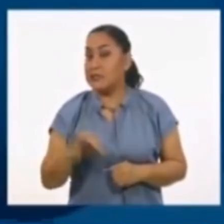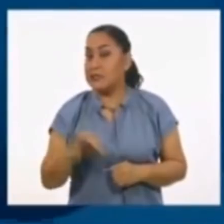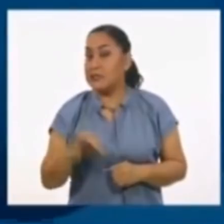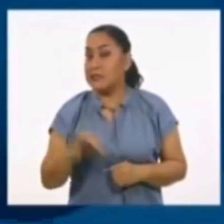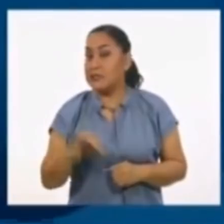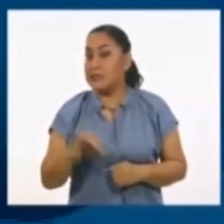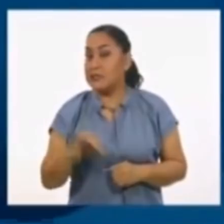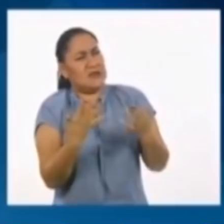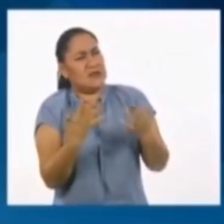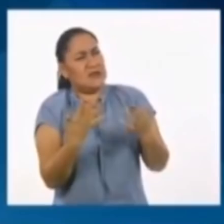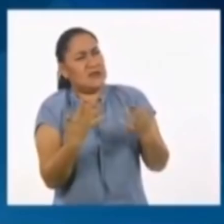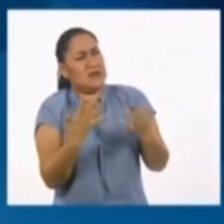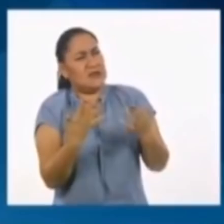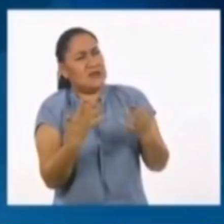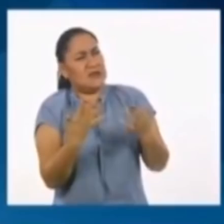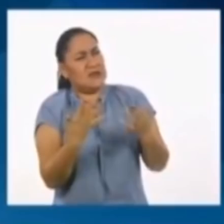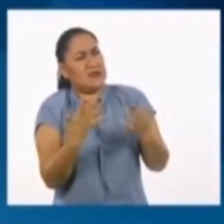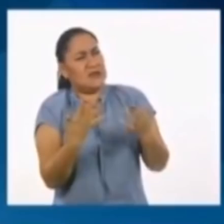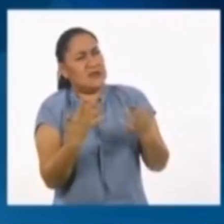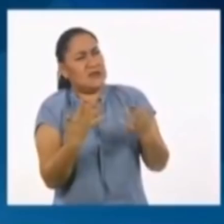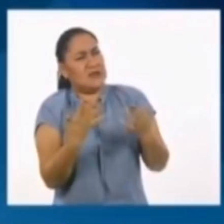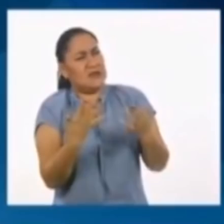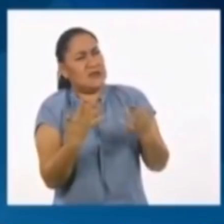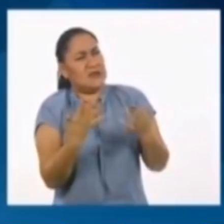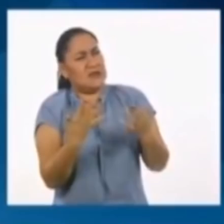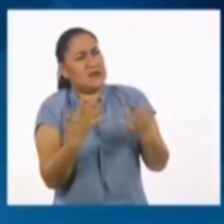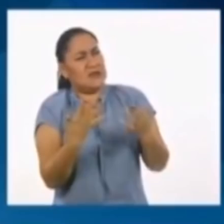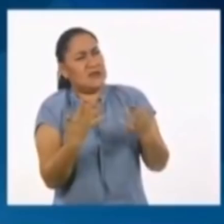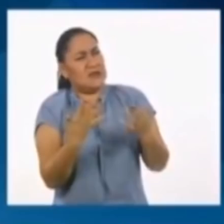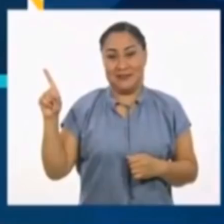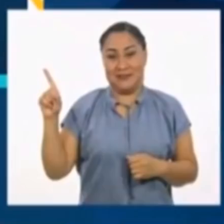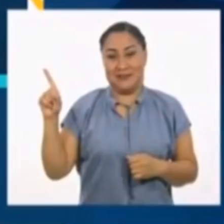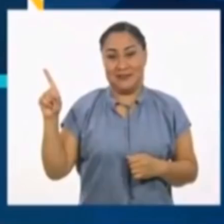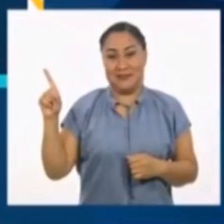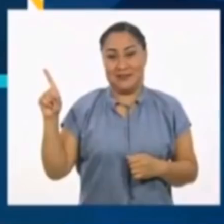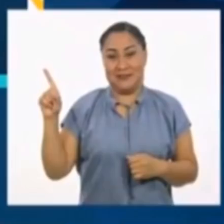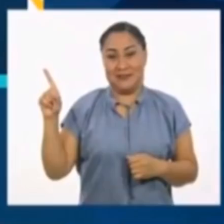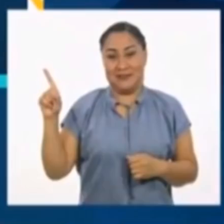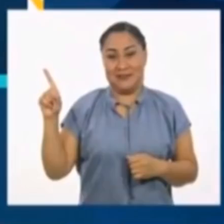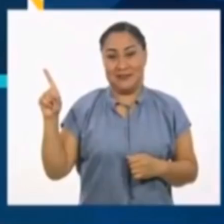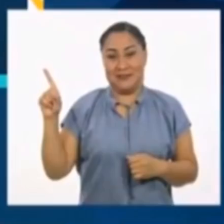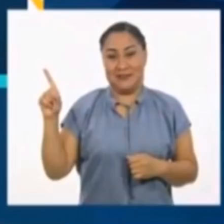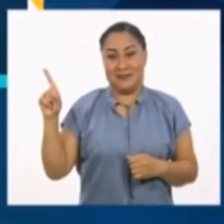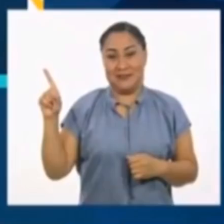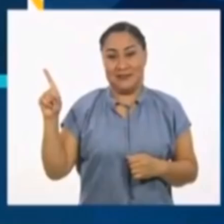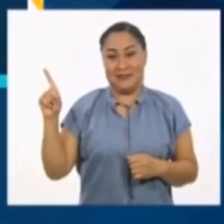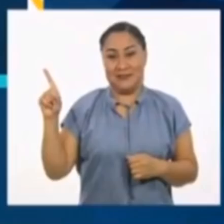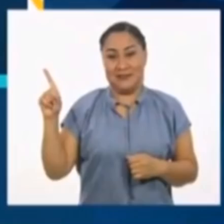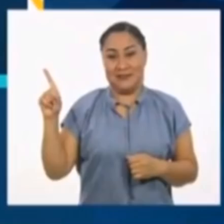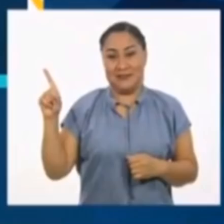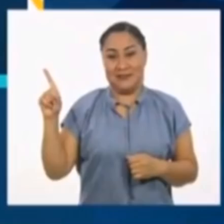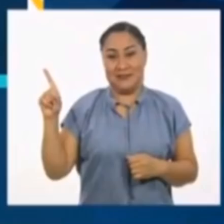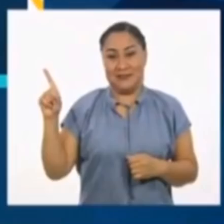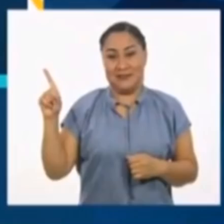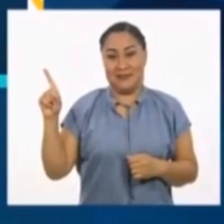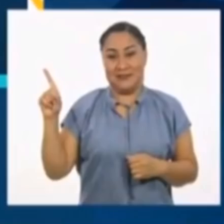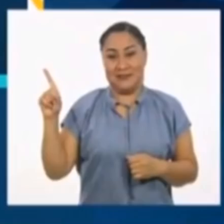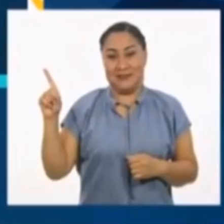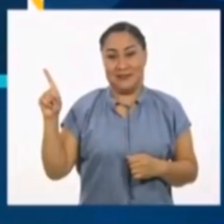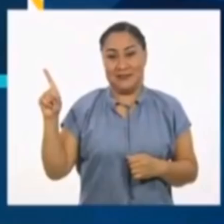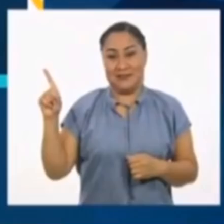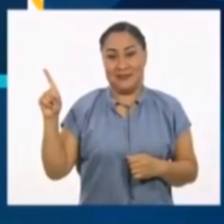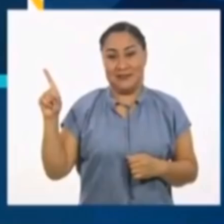dirigido. En el caso del reportaje Reserva Ecológico Huitepec, el lenguaje no es sencillo. En este caso es necesario agregar la